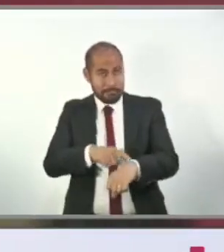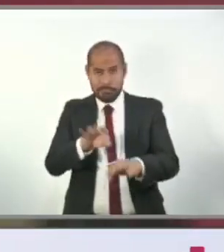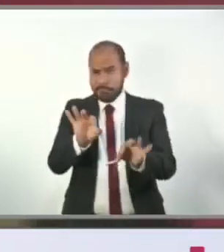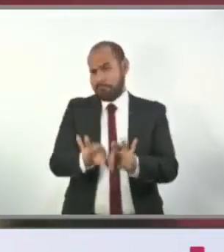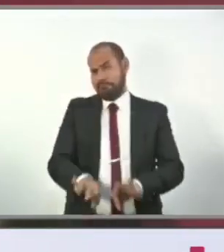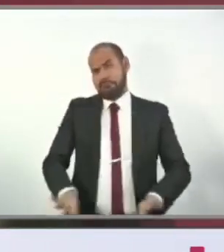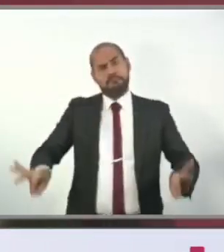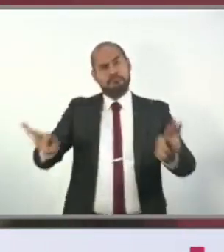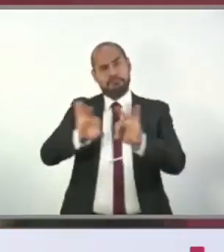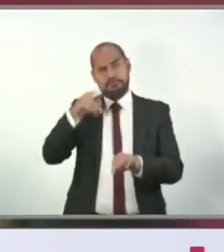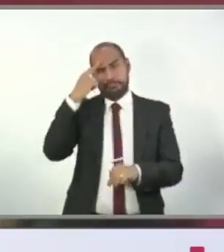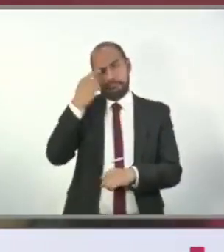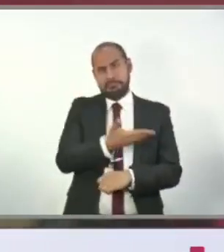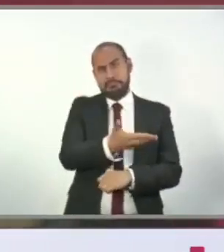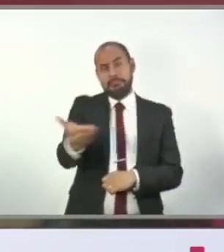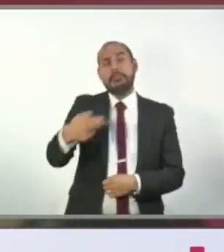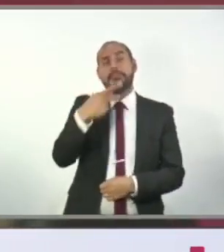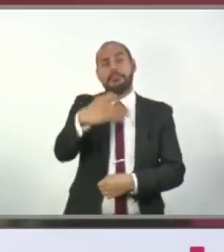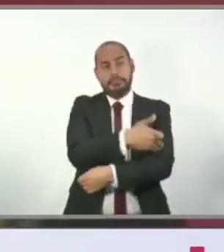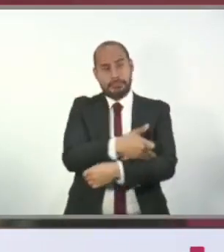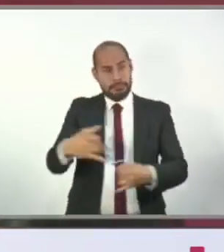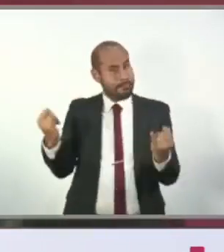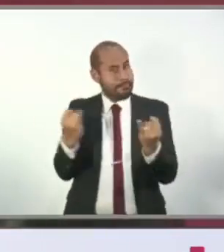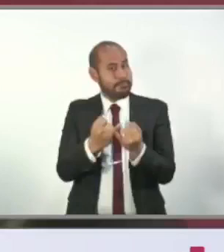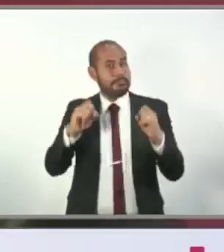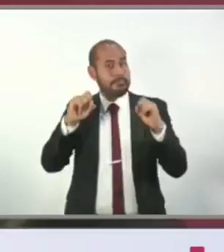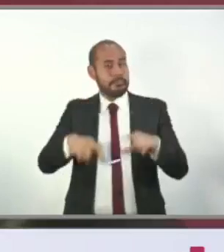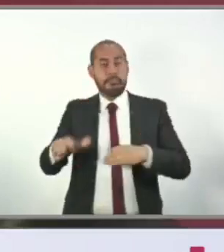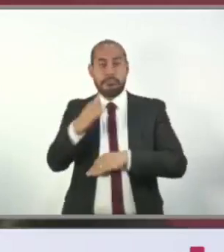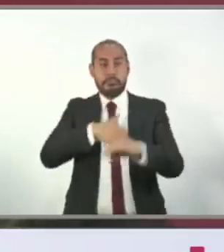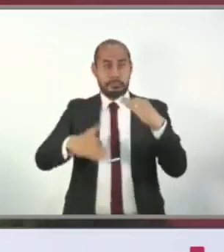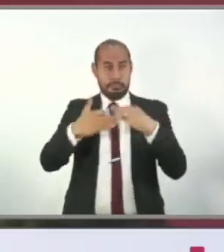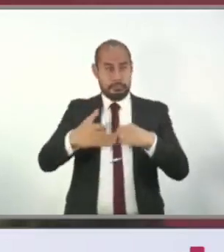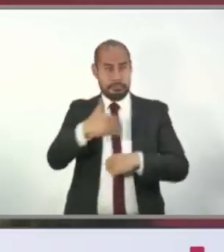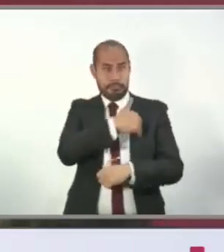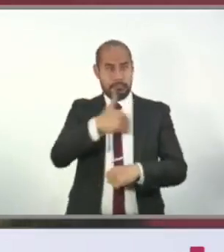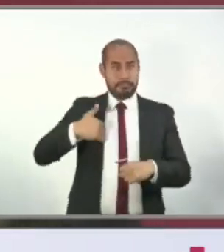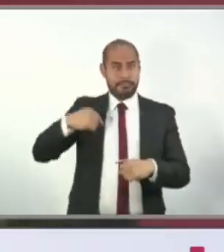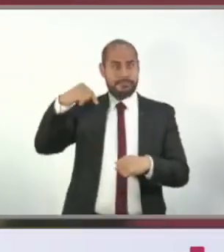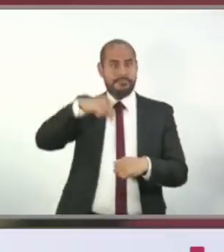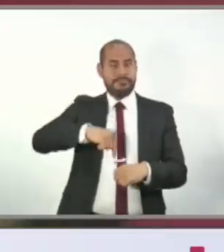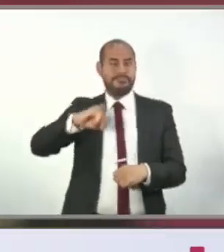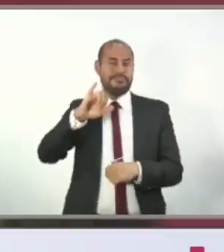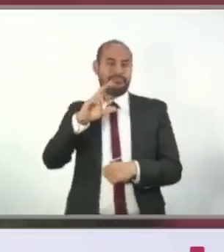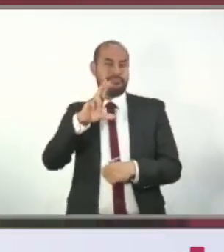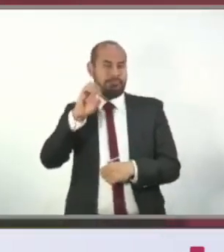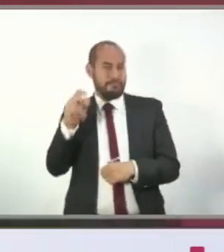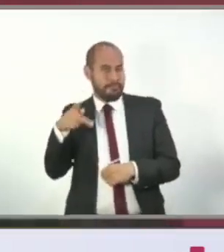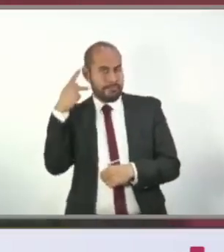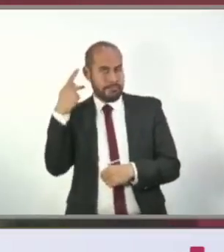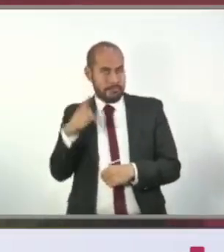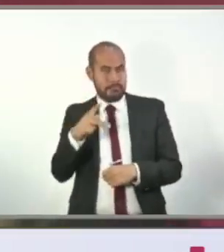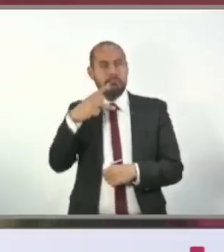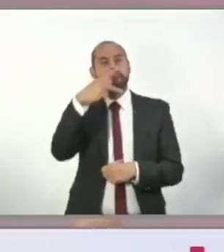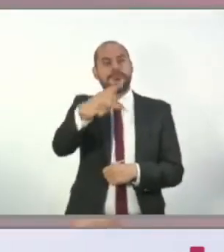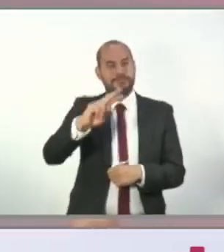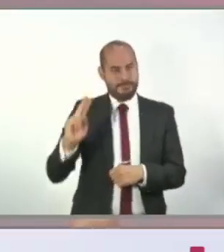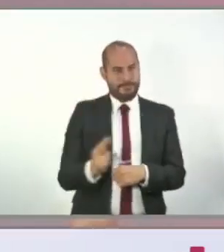para ustedes, para sus familias y para todos quienes integramos la Ibero Puebla, su